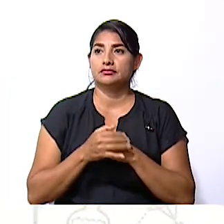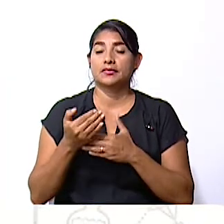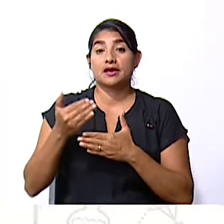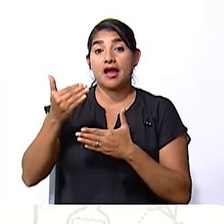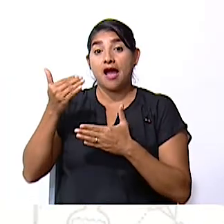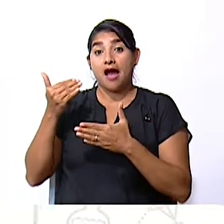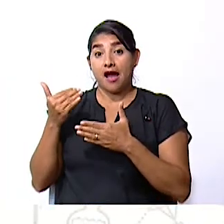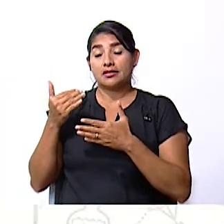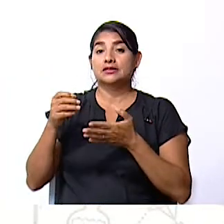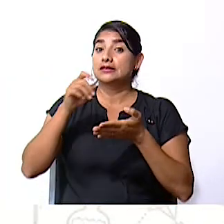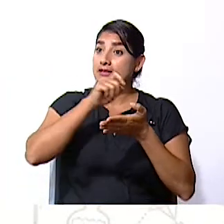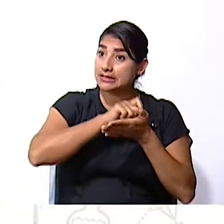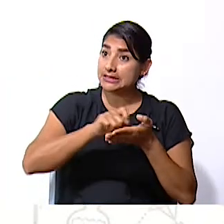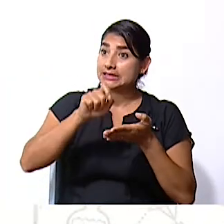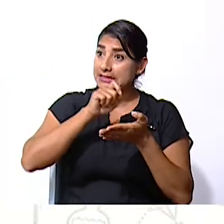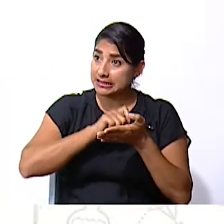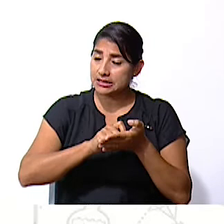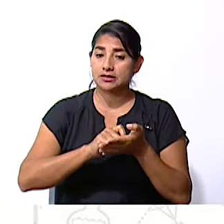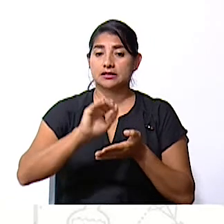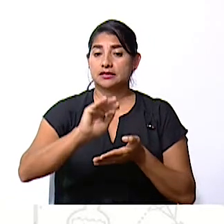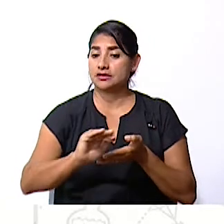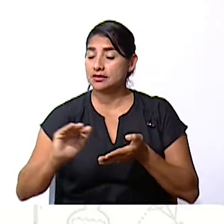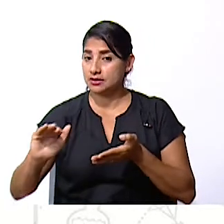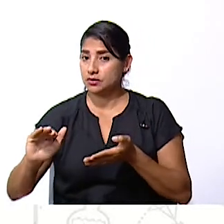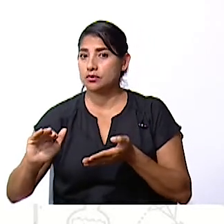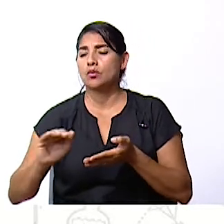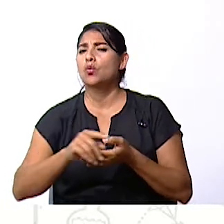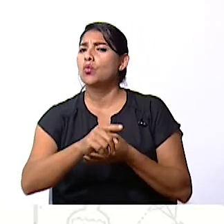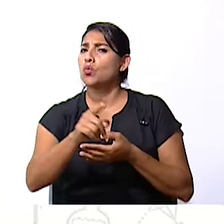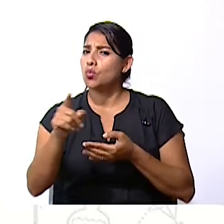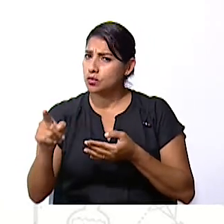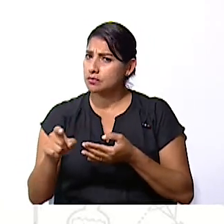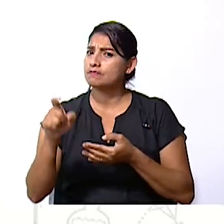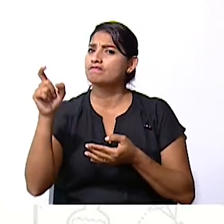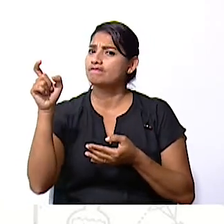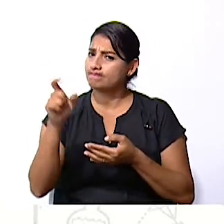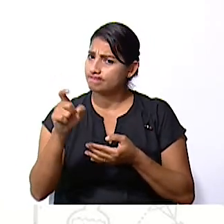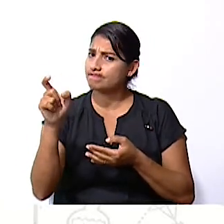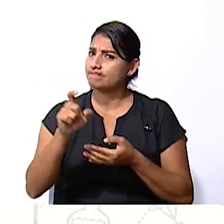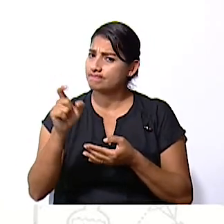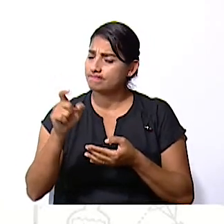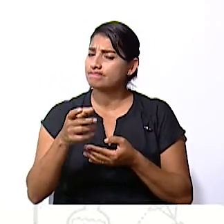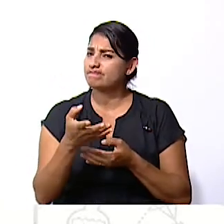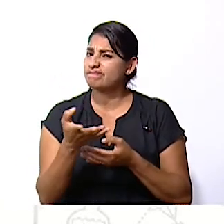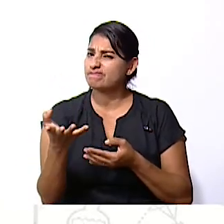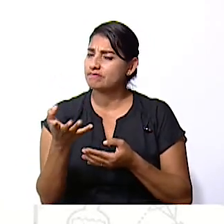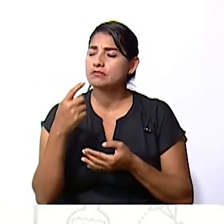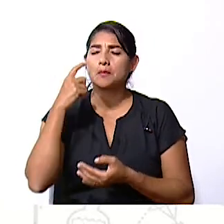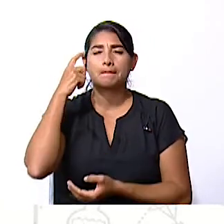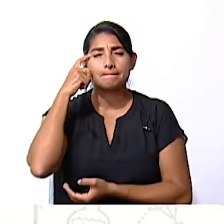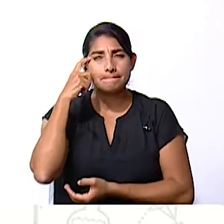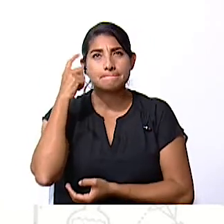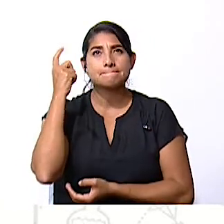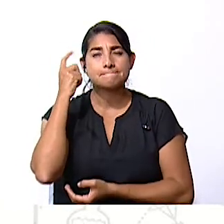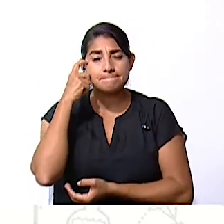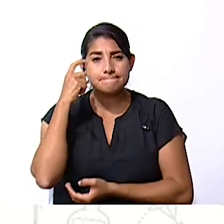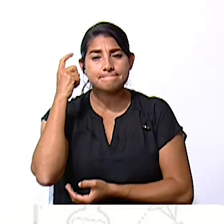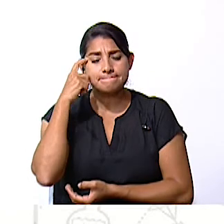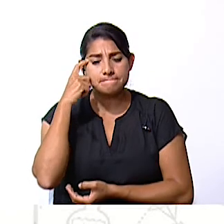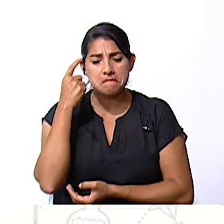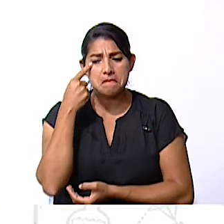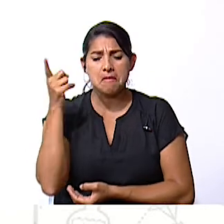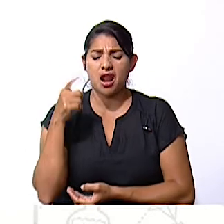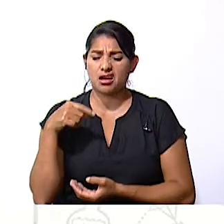Antes de escribir, niños y niñas, nosotros necesitamos pensar, ¿para